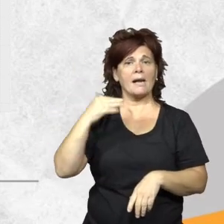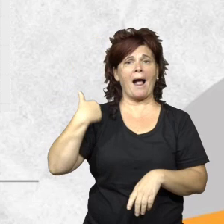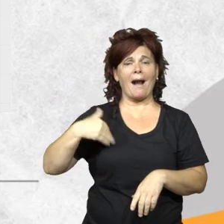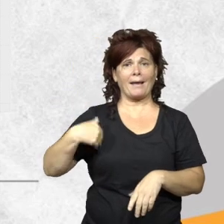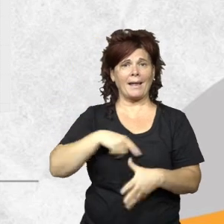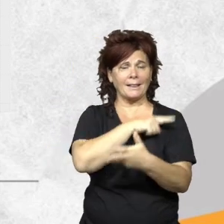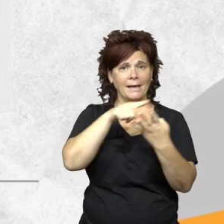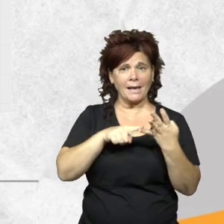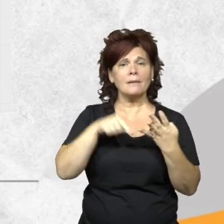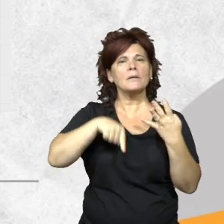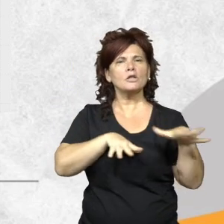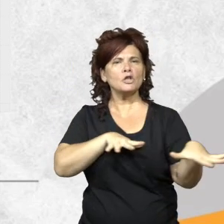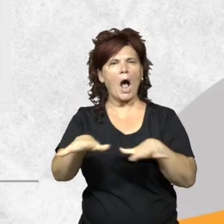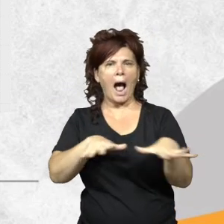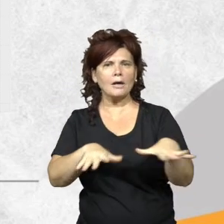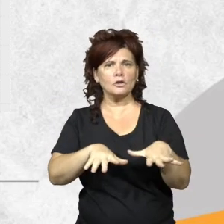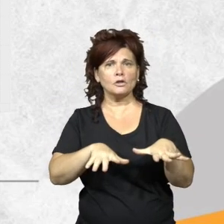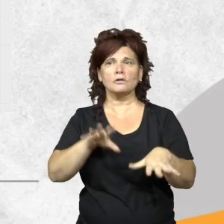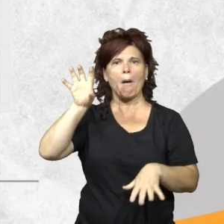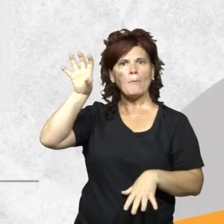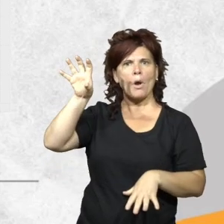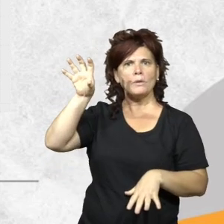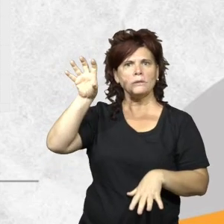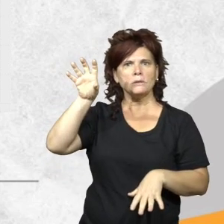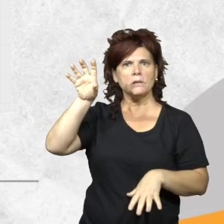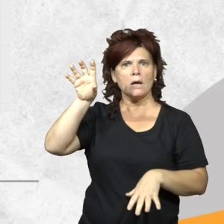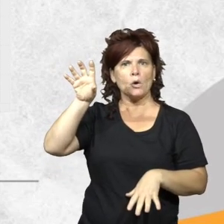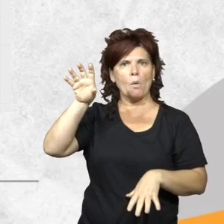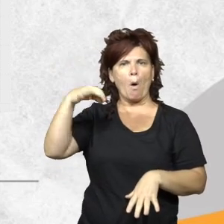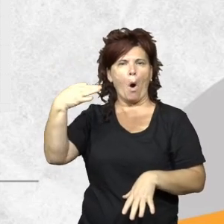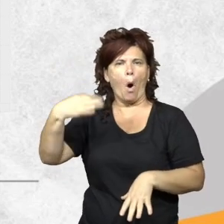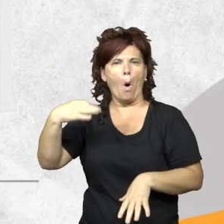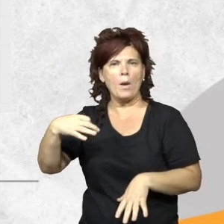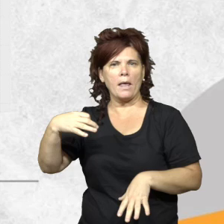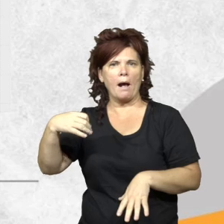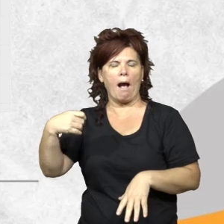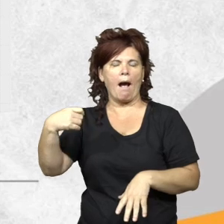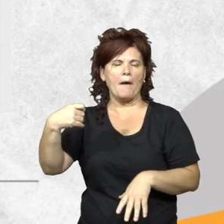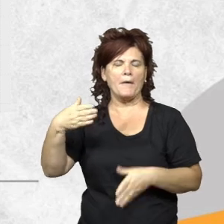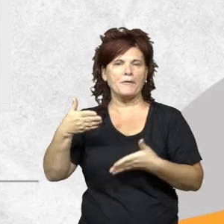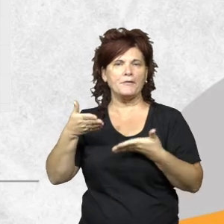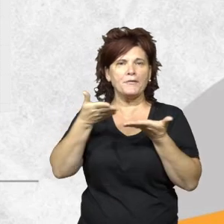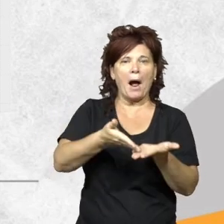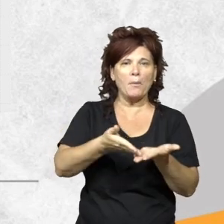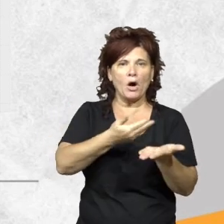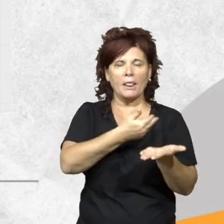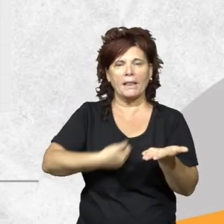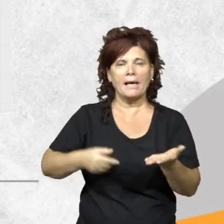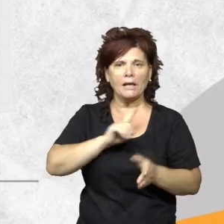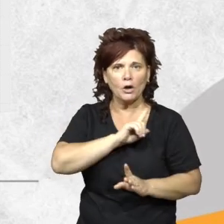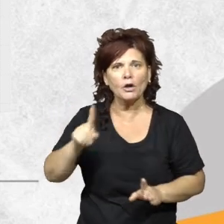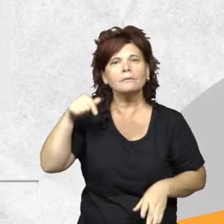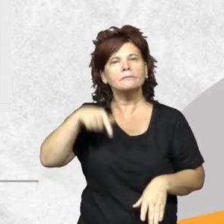de actos no obligan al Estado en ningún sentido a favor del habilitado. ¿Qué significa esto? Que existe